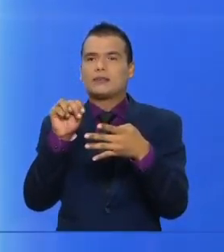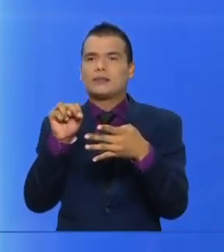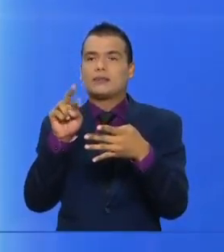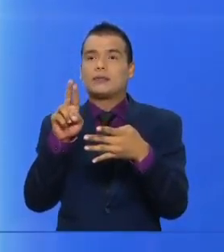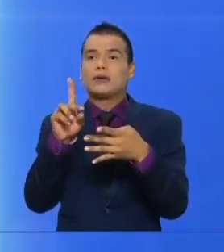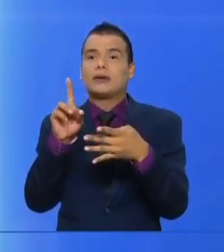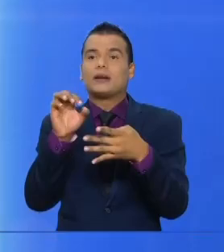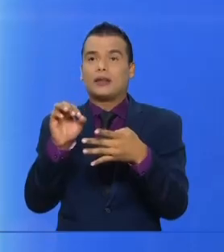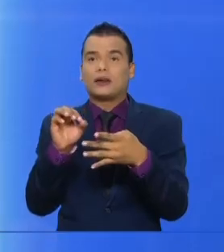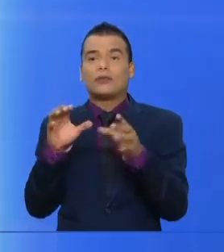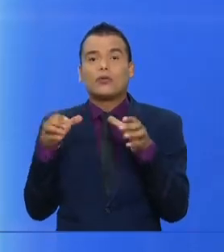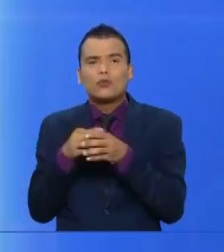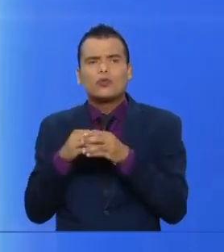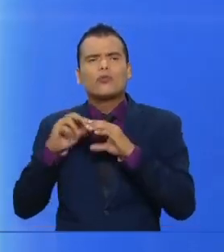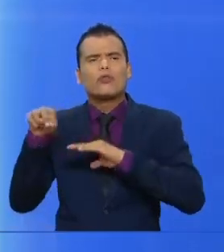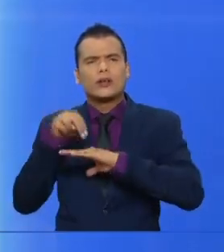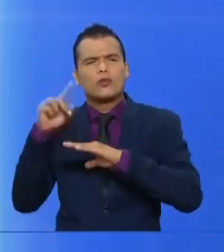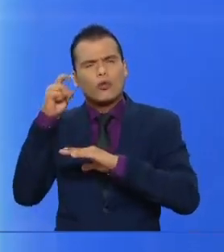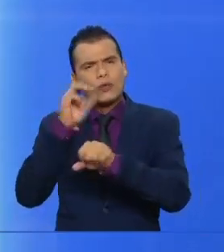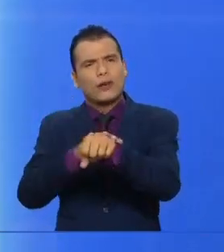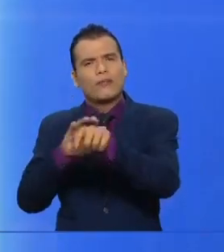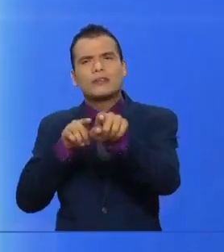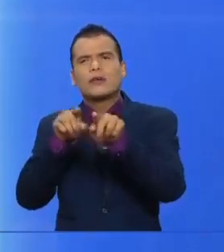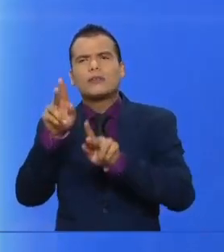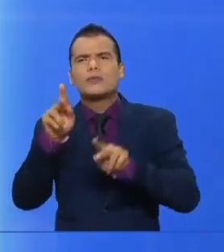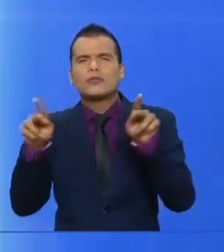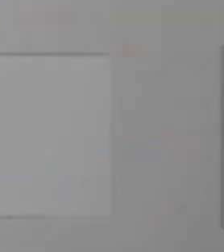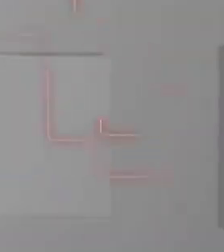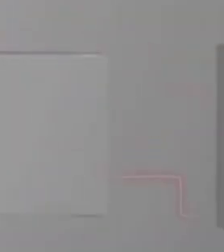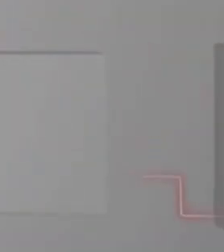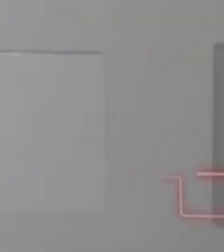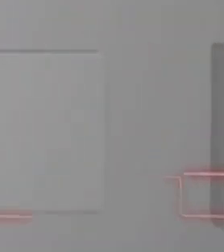alcaldes. Winston Viracachá, ¿de qué se trata?